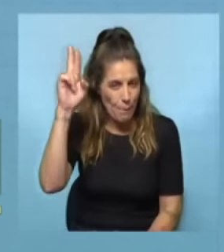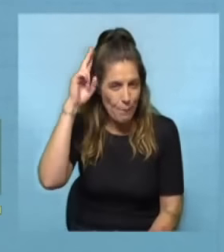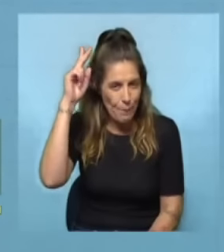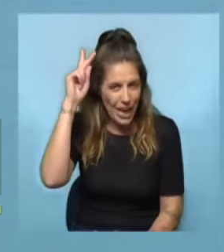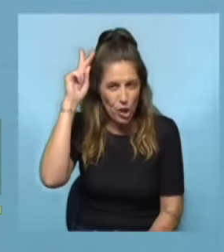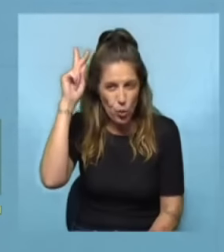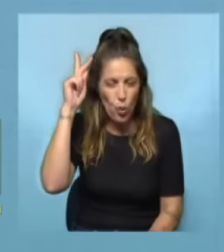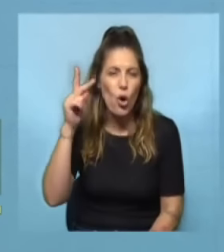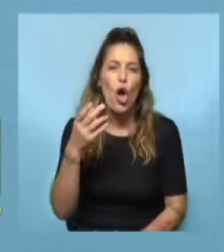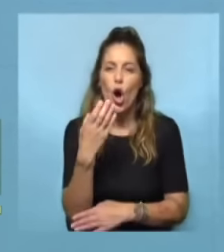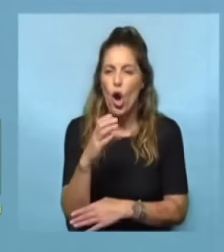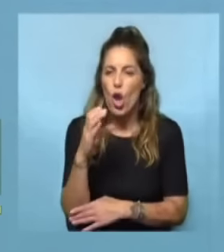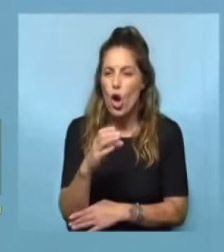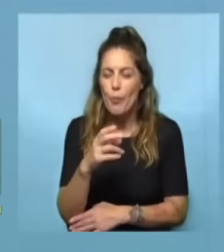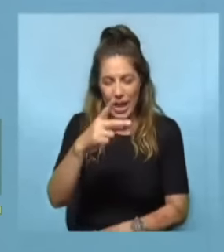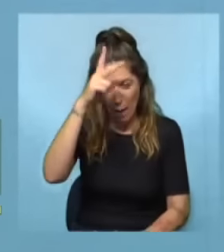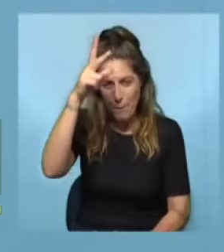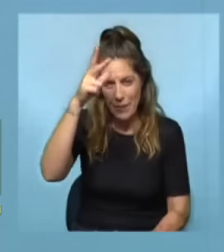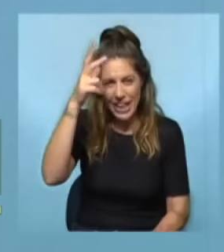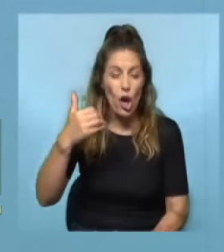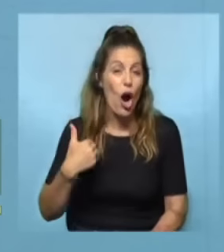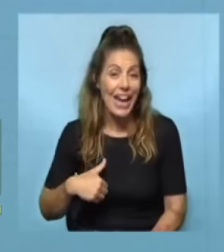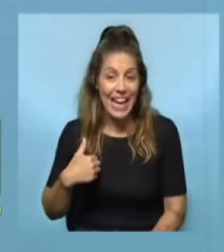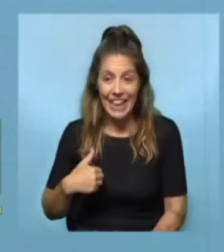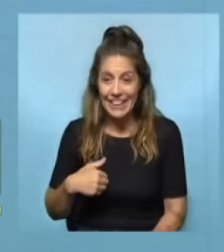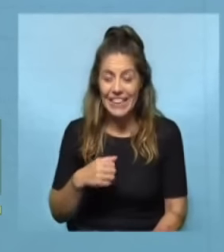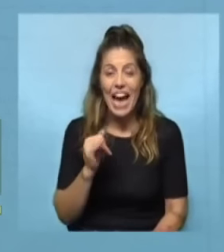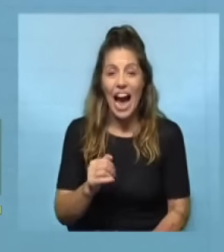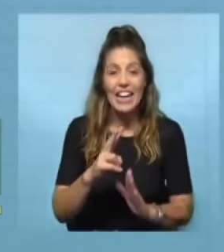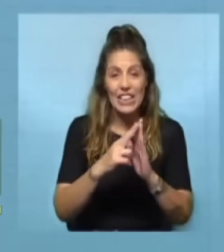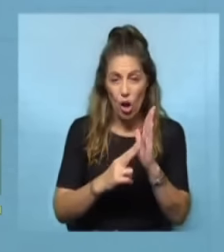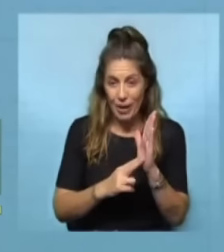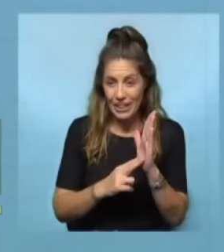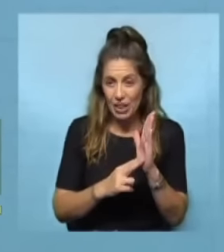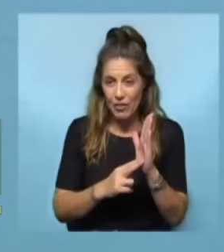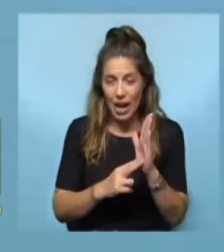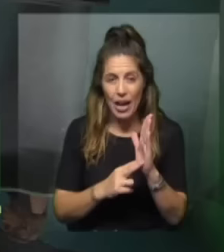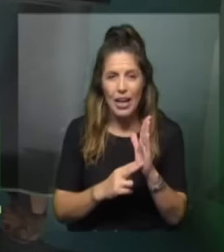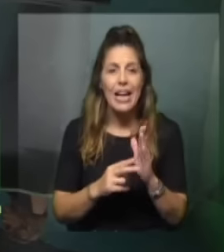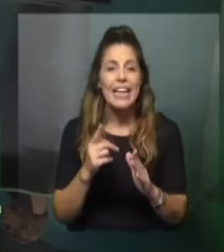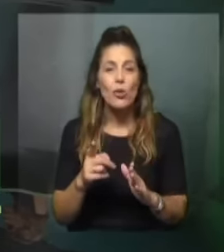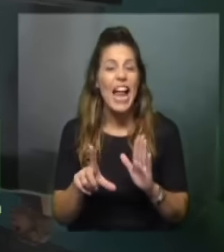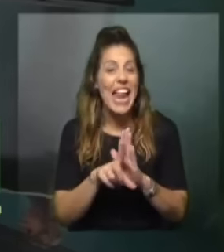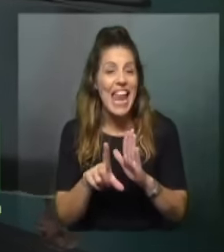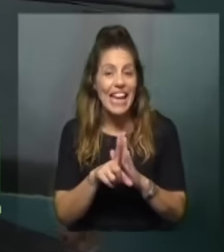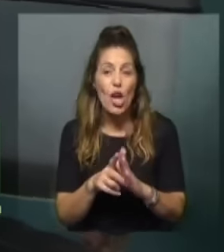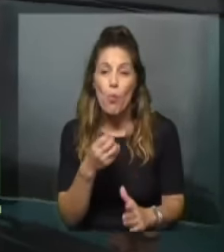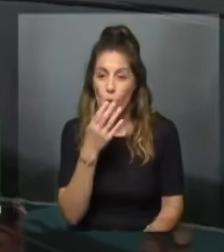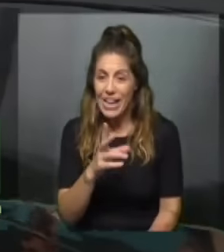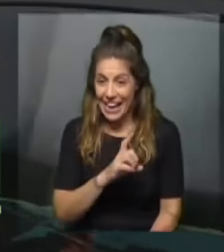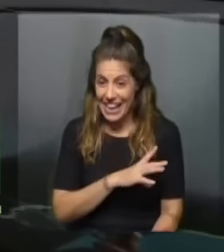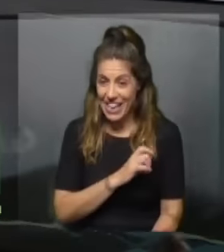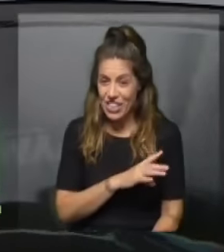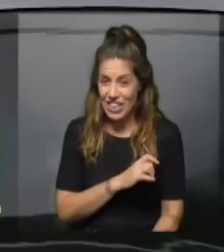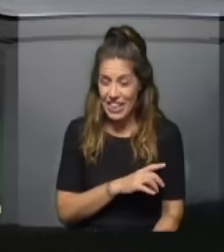en México eh en Argentina hay normativa al respecto no hay una ley pero hay una ley muy buena que es la ley chilena que voy a pasar a mostrarles